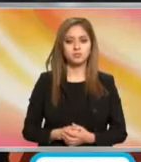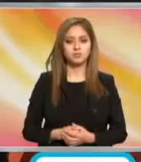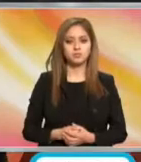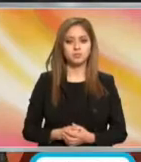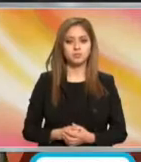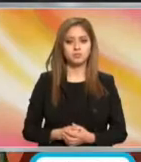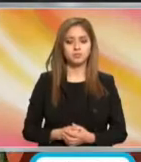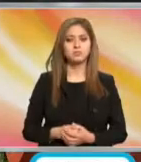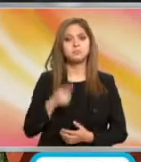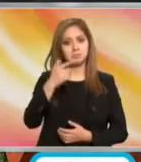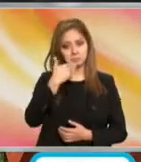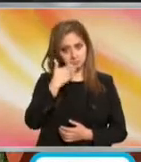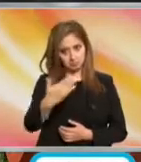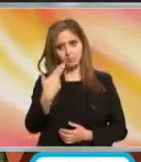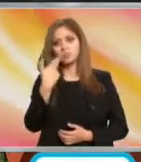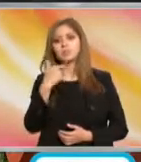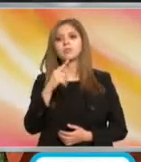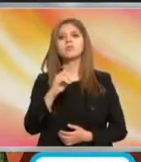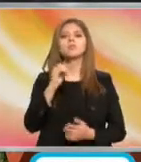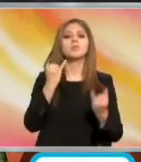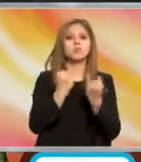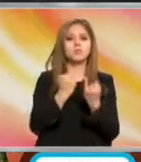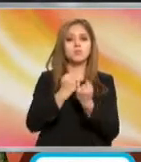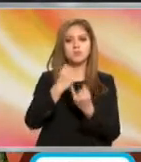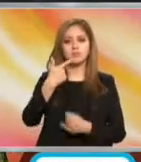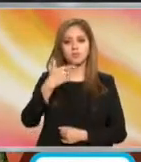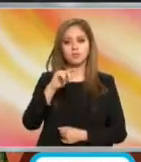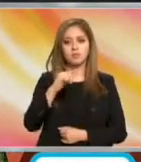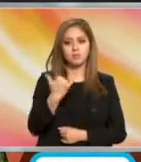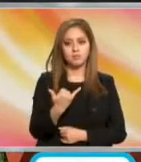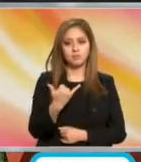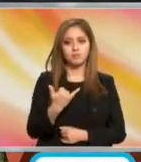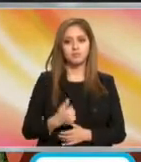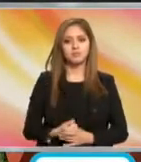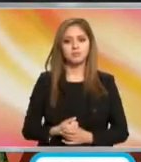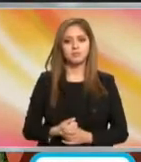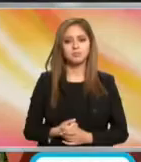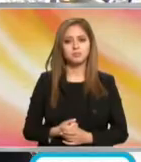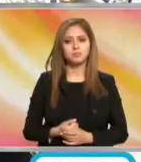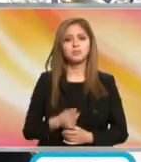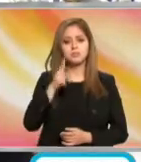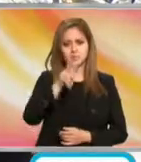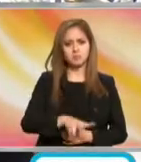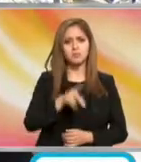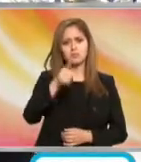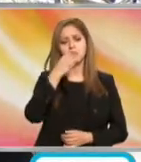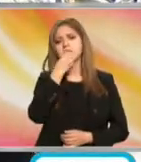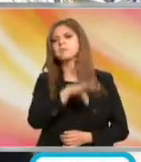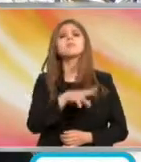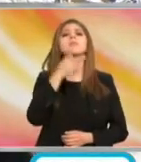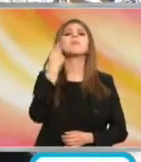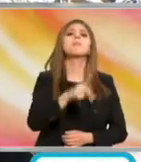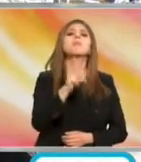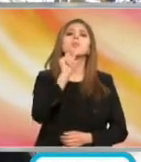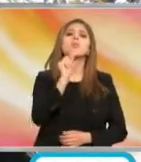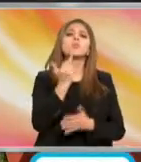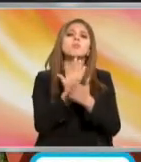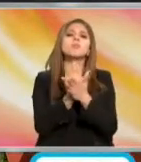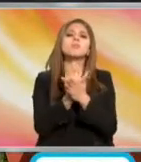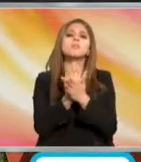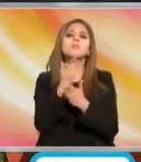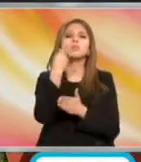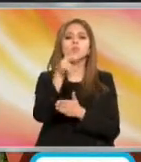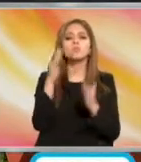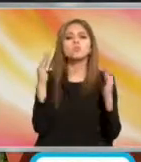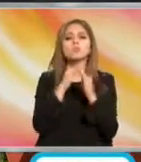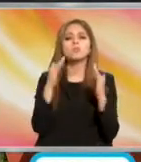Humberto. Muy Ahora sí, bien, yo muy Gaby. bien, chef. Mira, si quieres verlo Tengo un poniendo en diecesote el bowl, en Gaby. picar tomate hoy. No, eso está excelente. Ok, vamos a esperar allá en casita